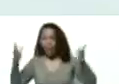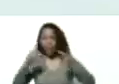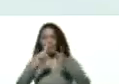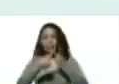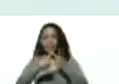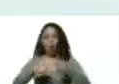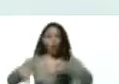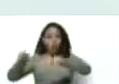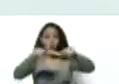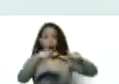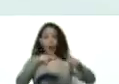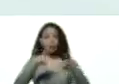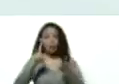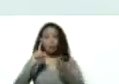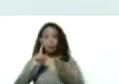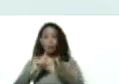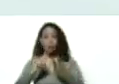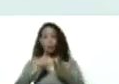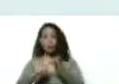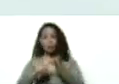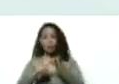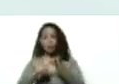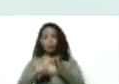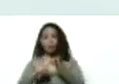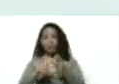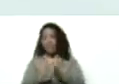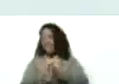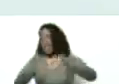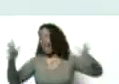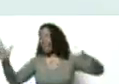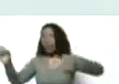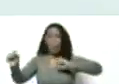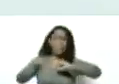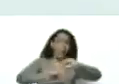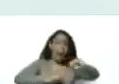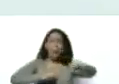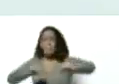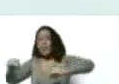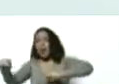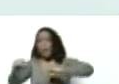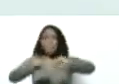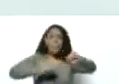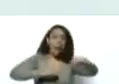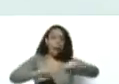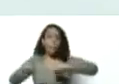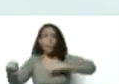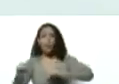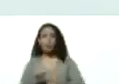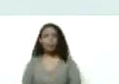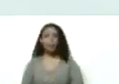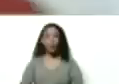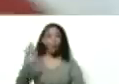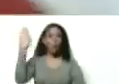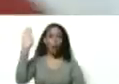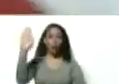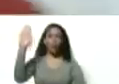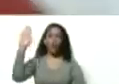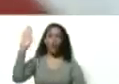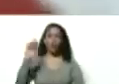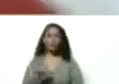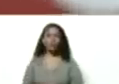recintos, inmensas movilizaciones? Jurar, jurar,